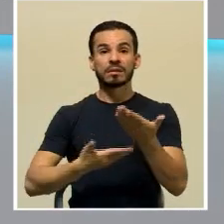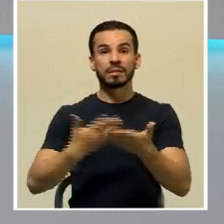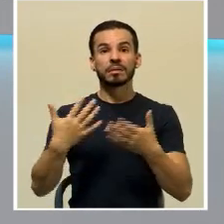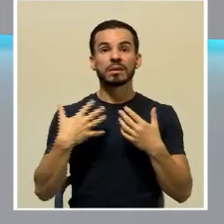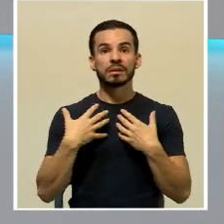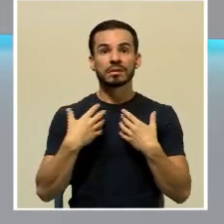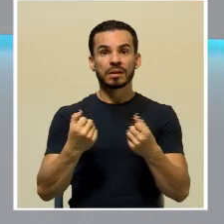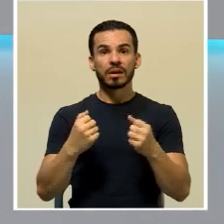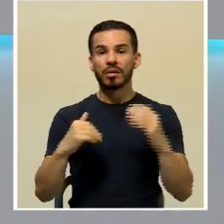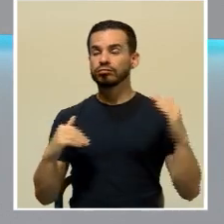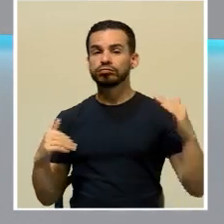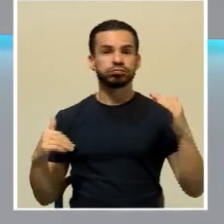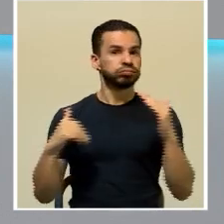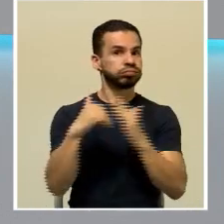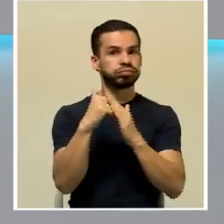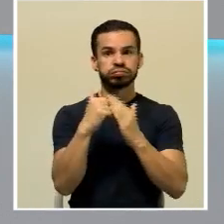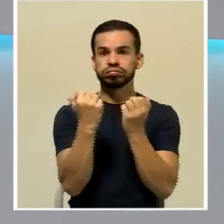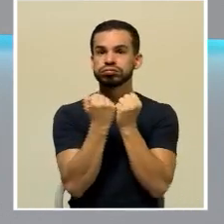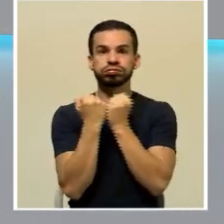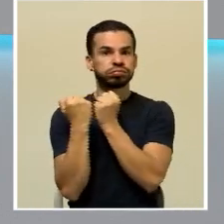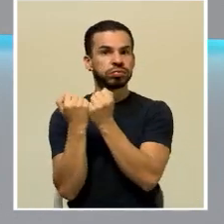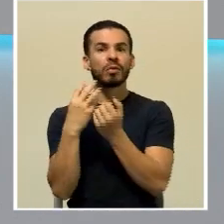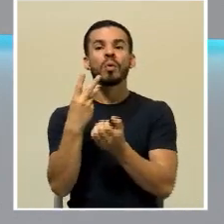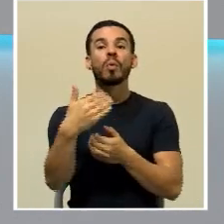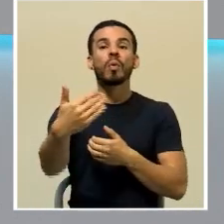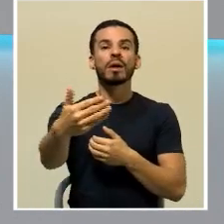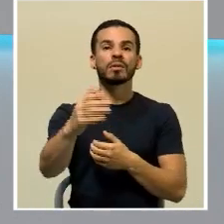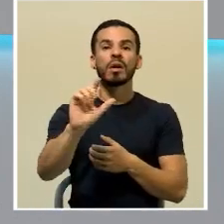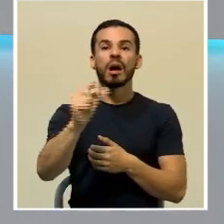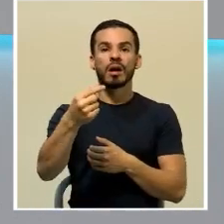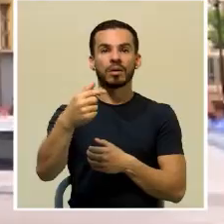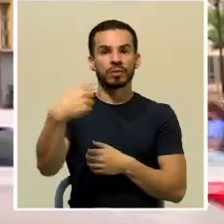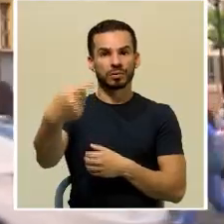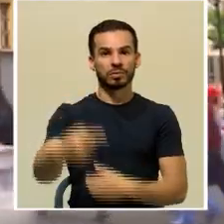salud colapsarían en agosto próximo.